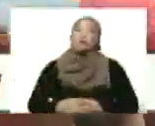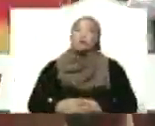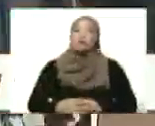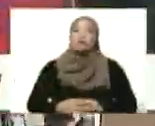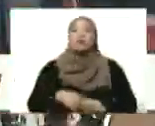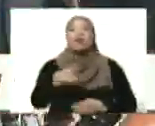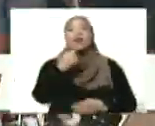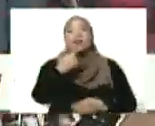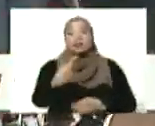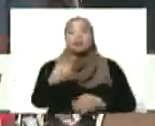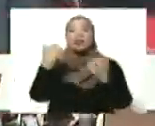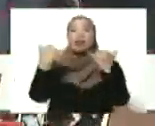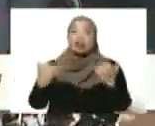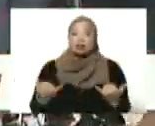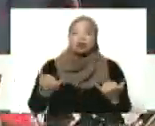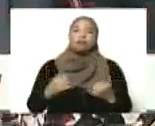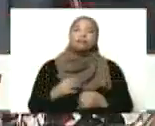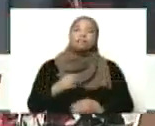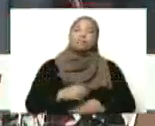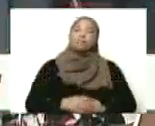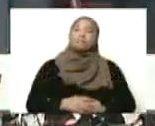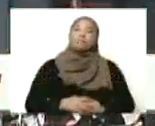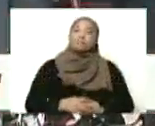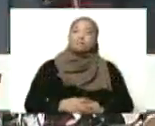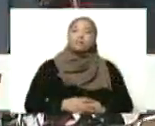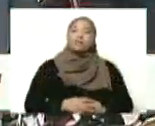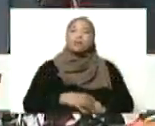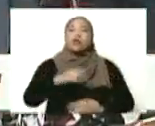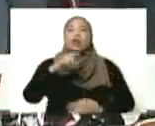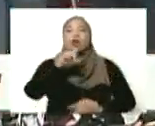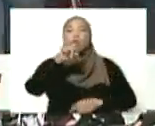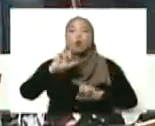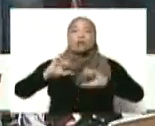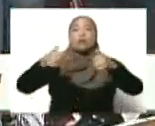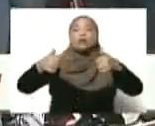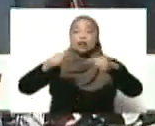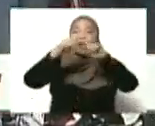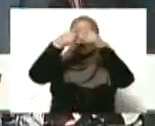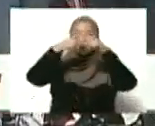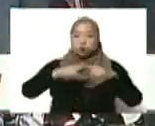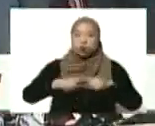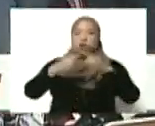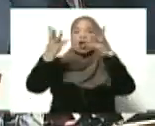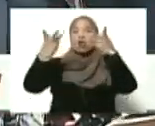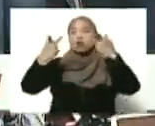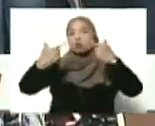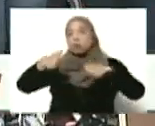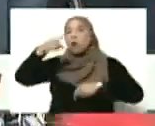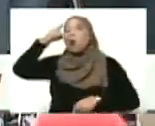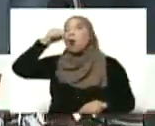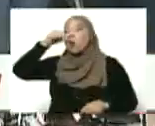¡Ajá! Ahora sí, a sacar las cuentas. Pues yo vi unos números que decían que los hombres ganaron.